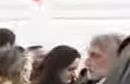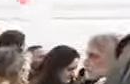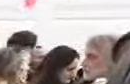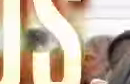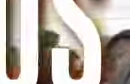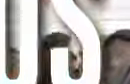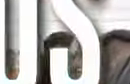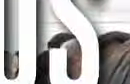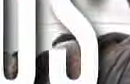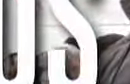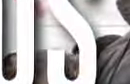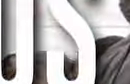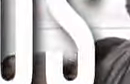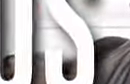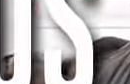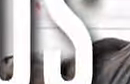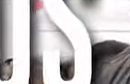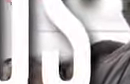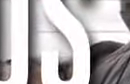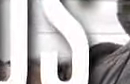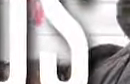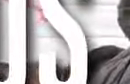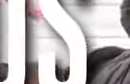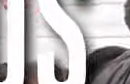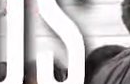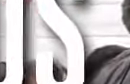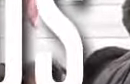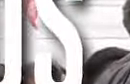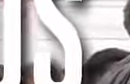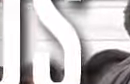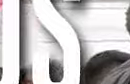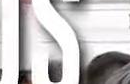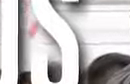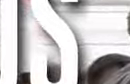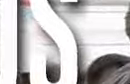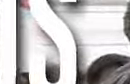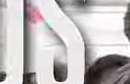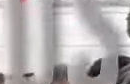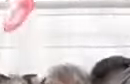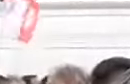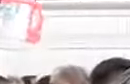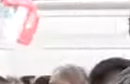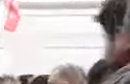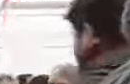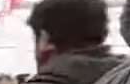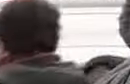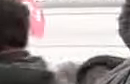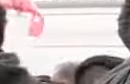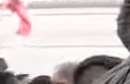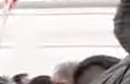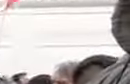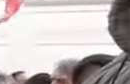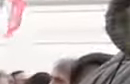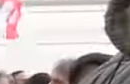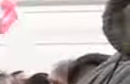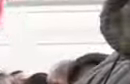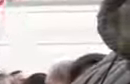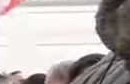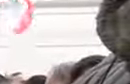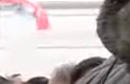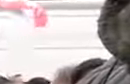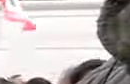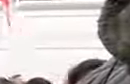y nosotros tenemos cotidianamente niños que se desmayan, ¿sabes? Se desmayan por no comer, sobre todo los fines de semana, sobre todo los